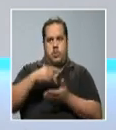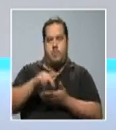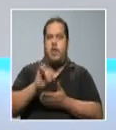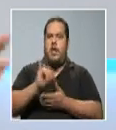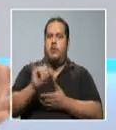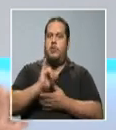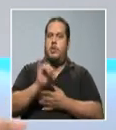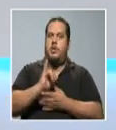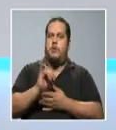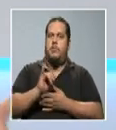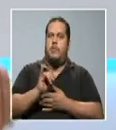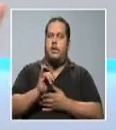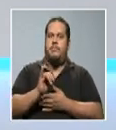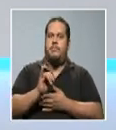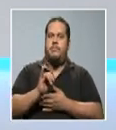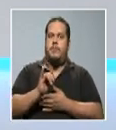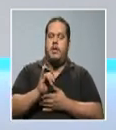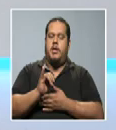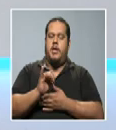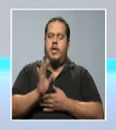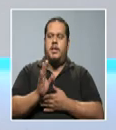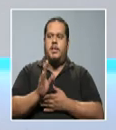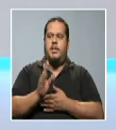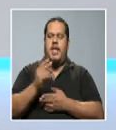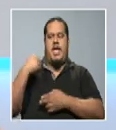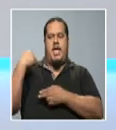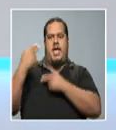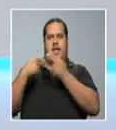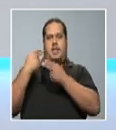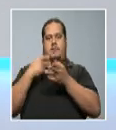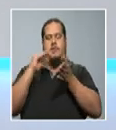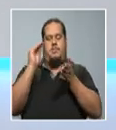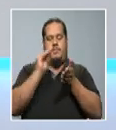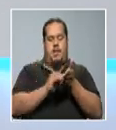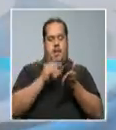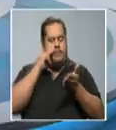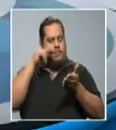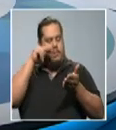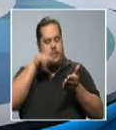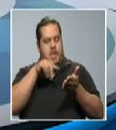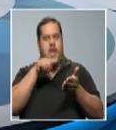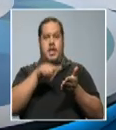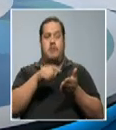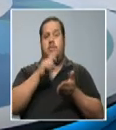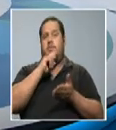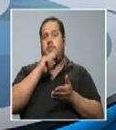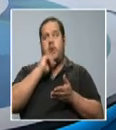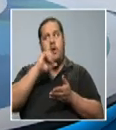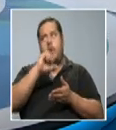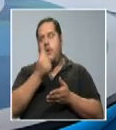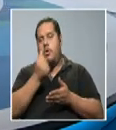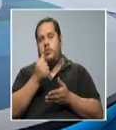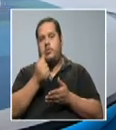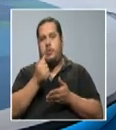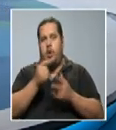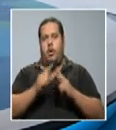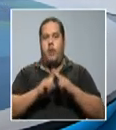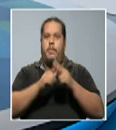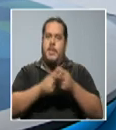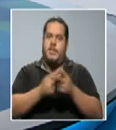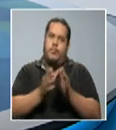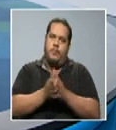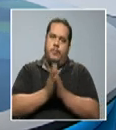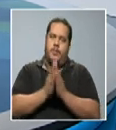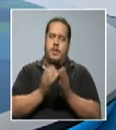eso viene a incidir nuevamente en el historial crediticio y eso le va a dificultar cualquier otra solicitud, cualquier otro crédito en el futuro.